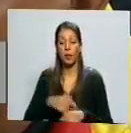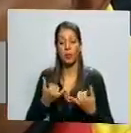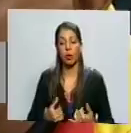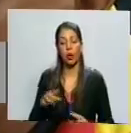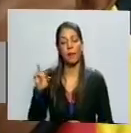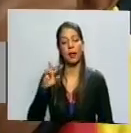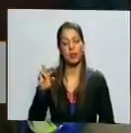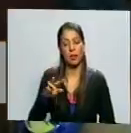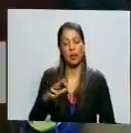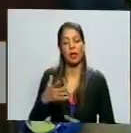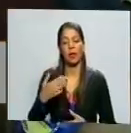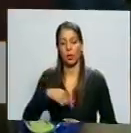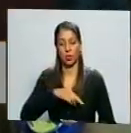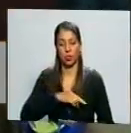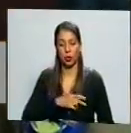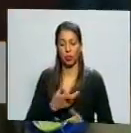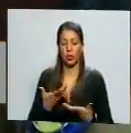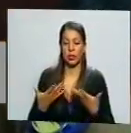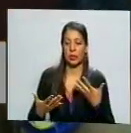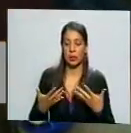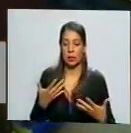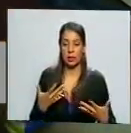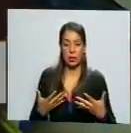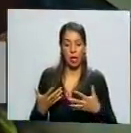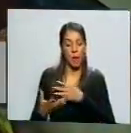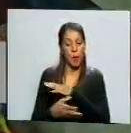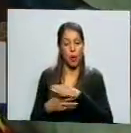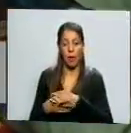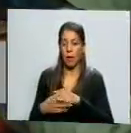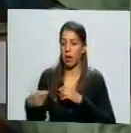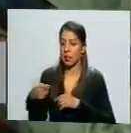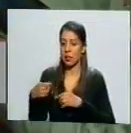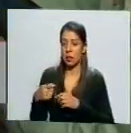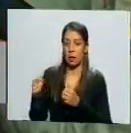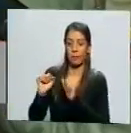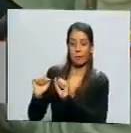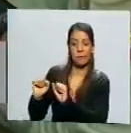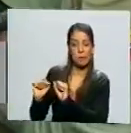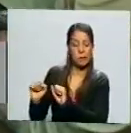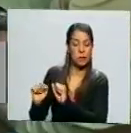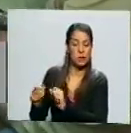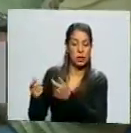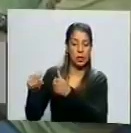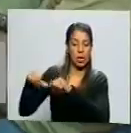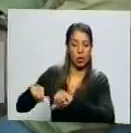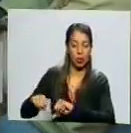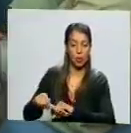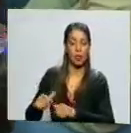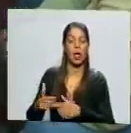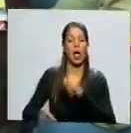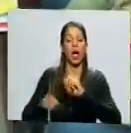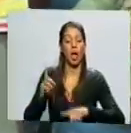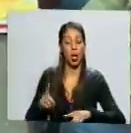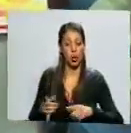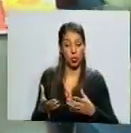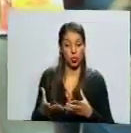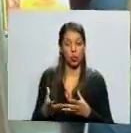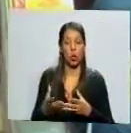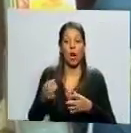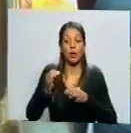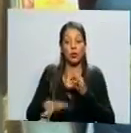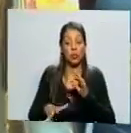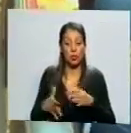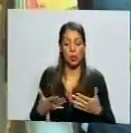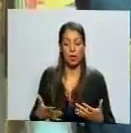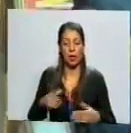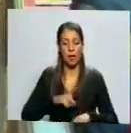donde efectivamente estamos sorteando pues esta gran guerra económica, y que sin duda pues han habido sectores que afortunadamente